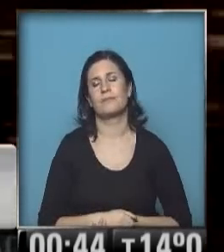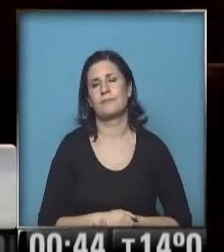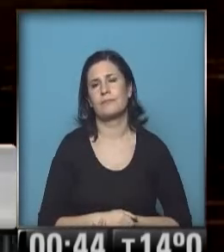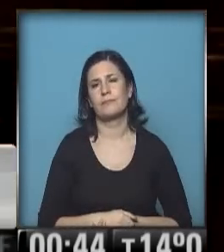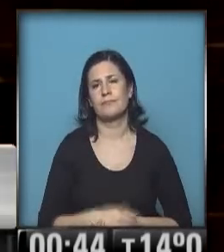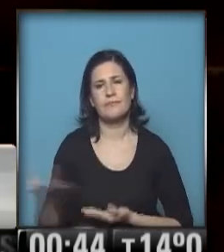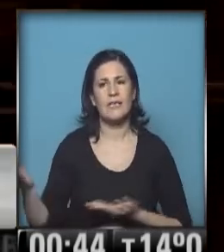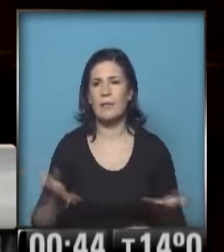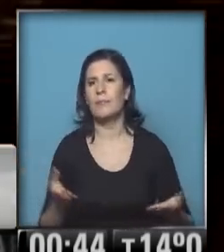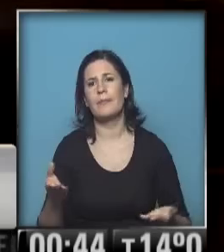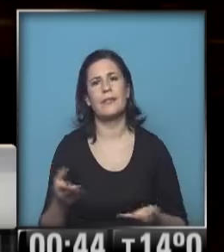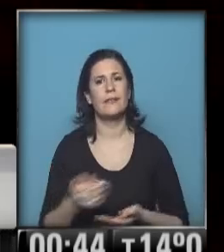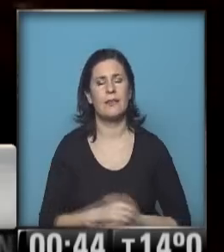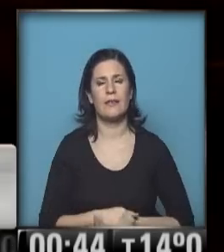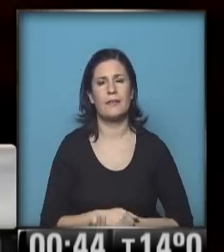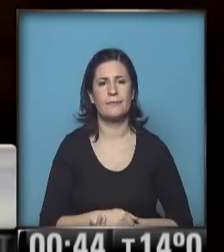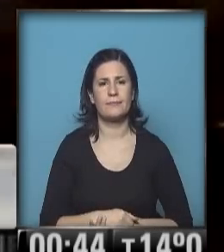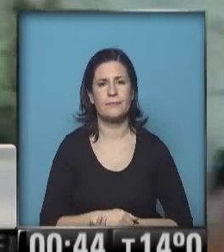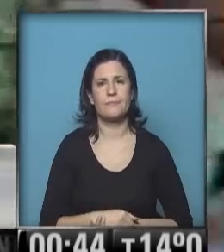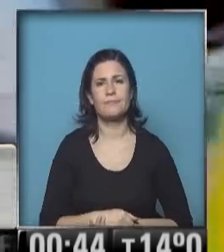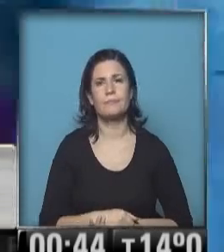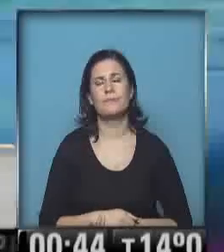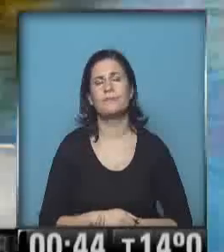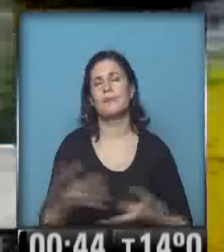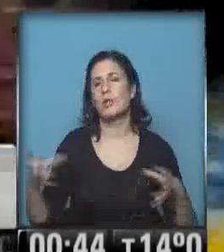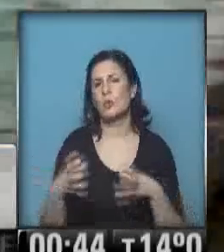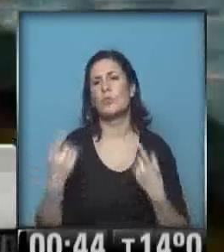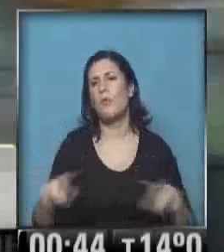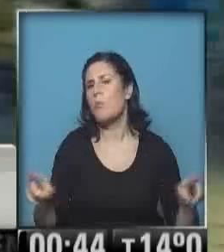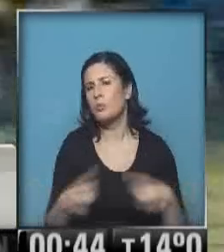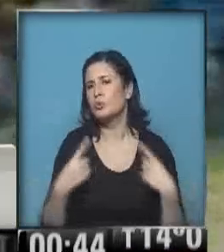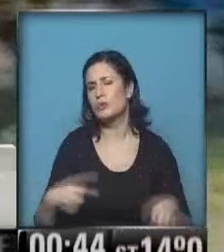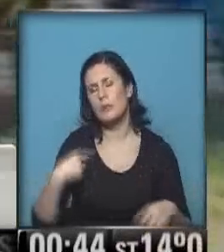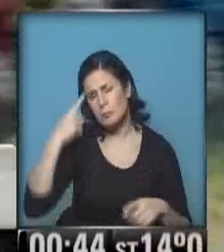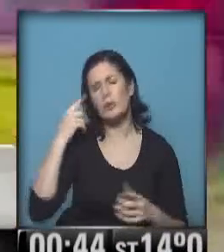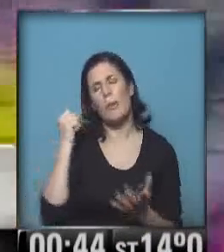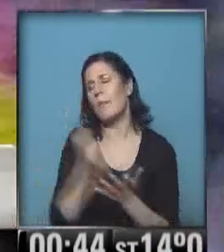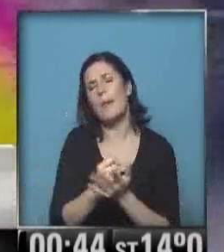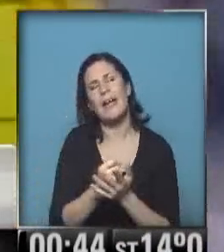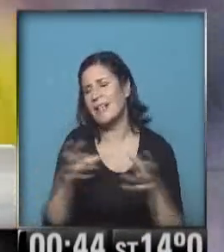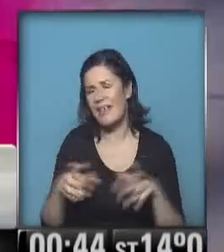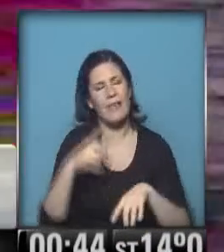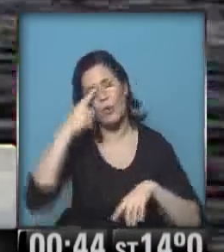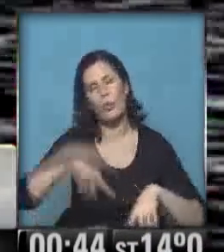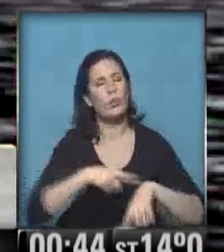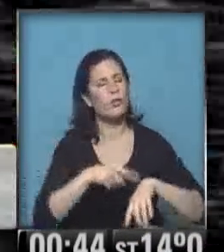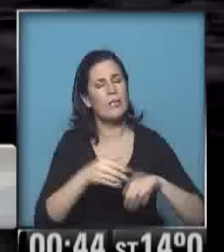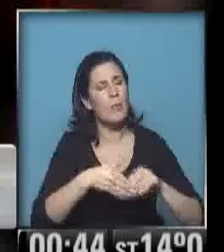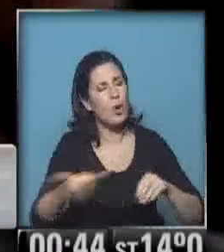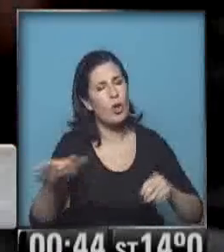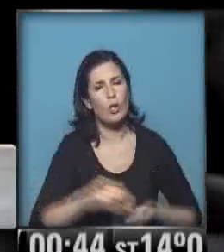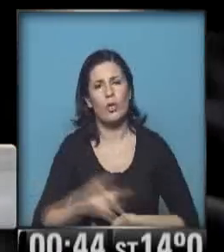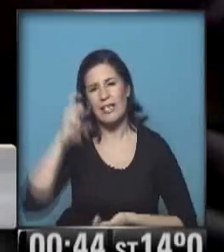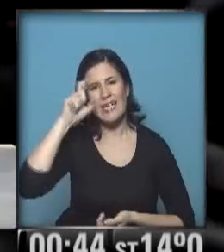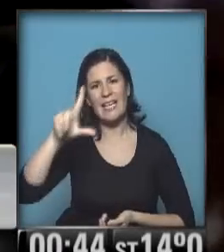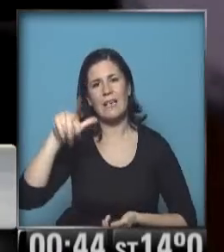invita a, para mí, la banda que va a quedar como insignia de esta última etapa del rock en Argentina. El Mató